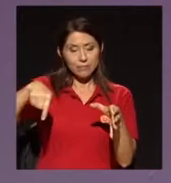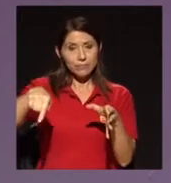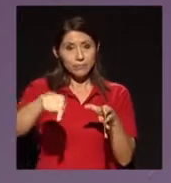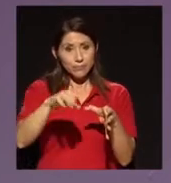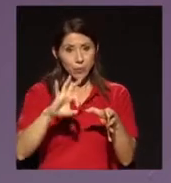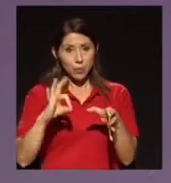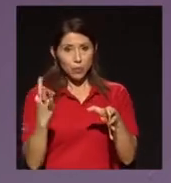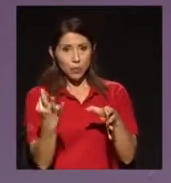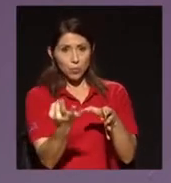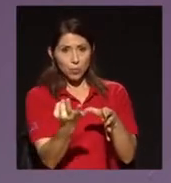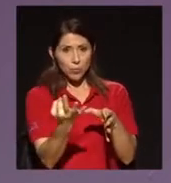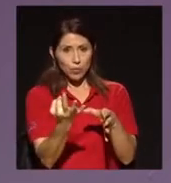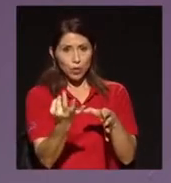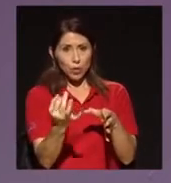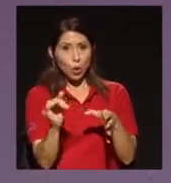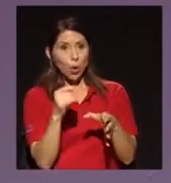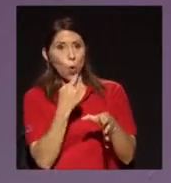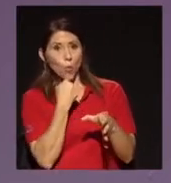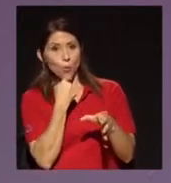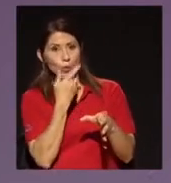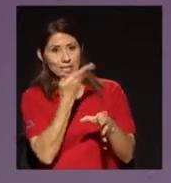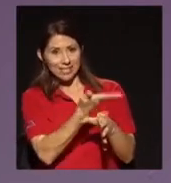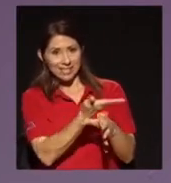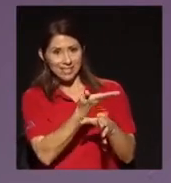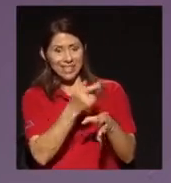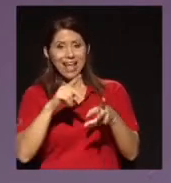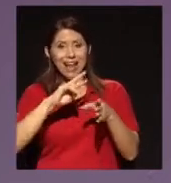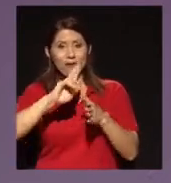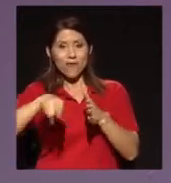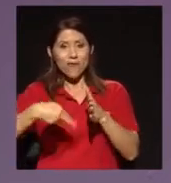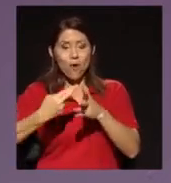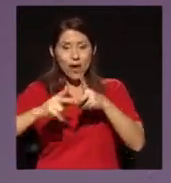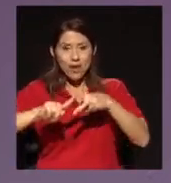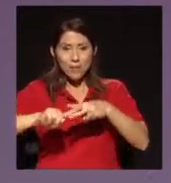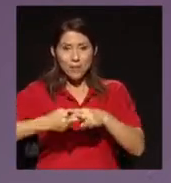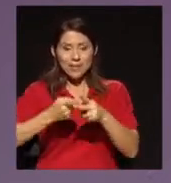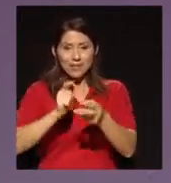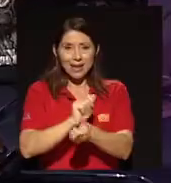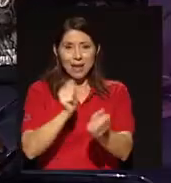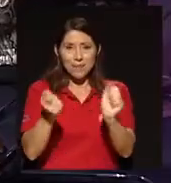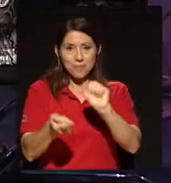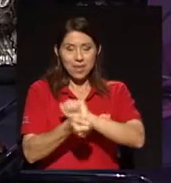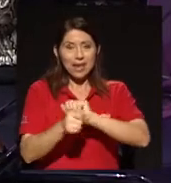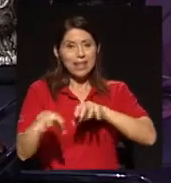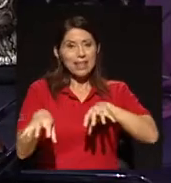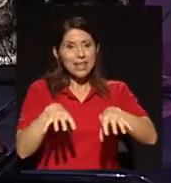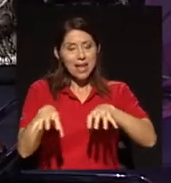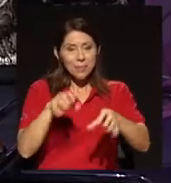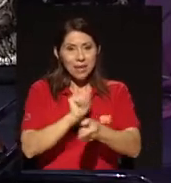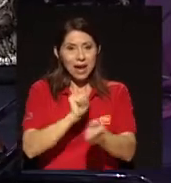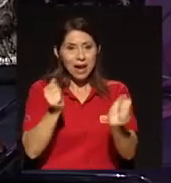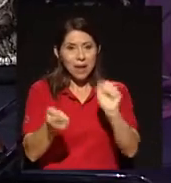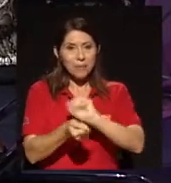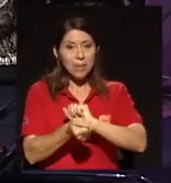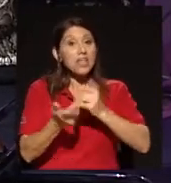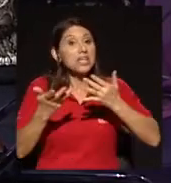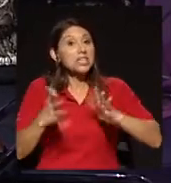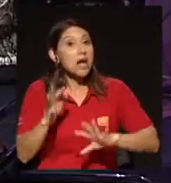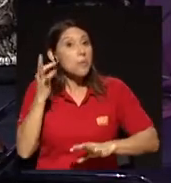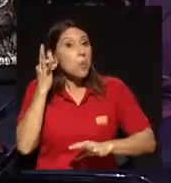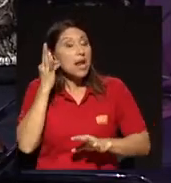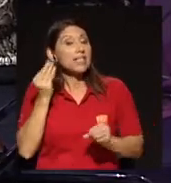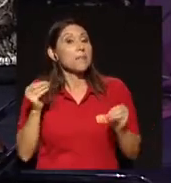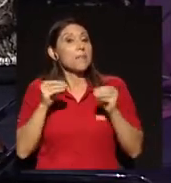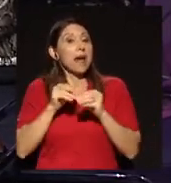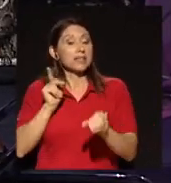el rol, como vos decís, empieza a cambiar, la dinámica cambia. Las mujeres participan más en la toma de decisiones, no